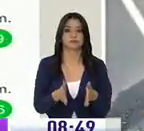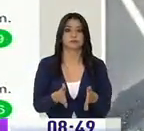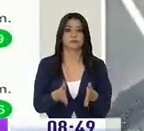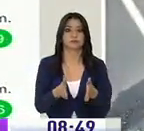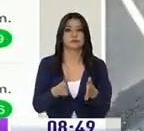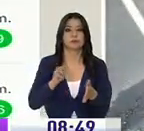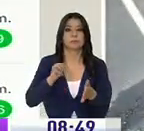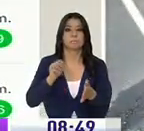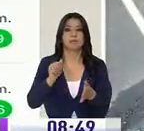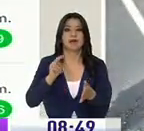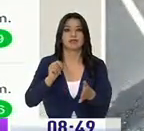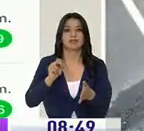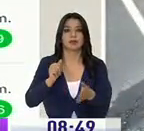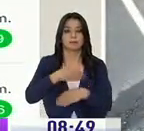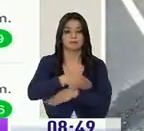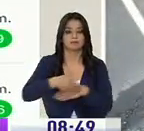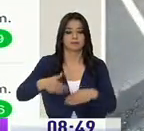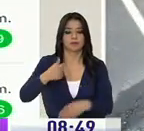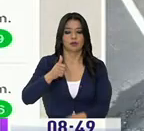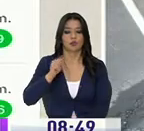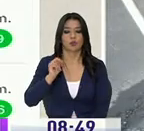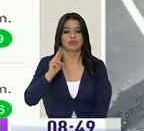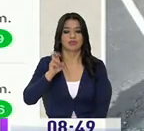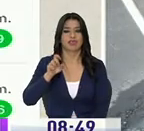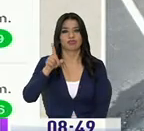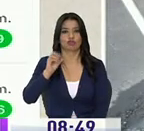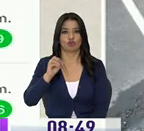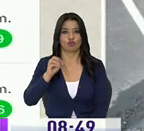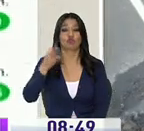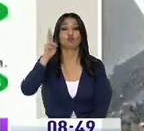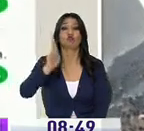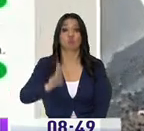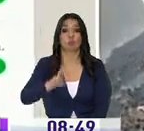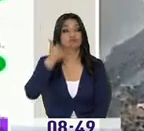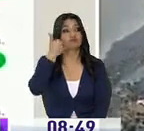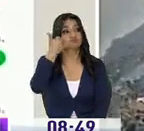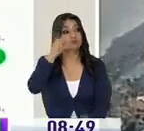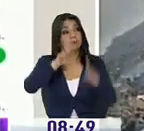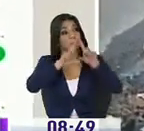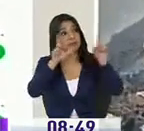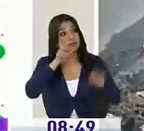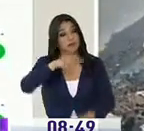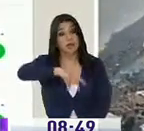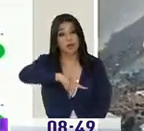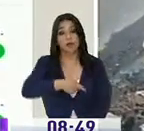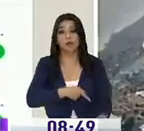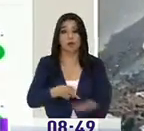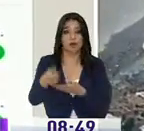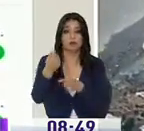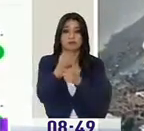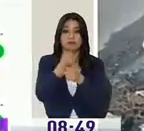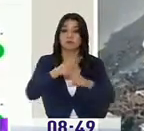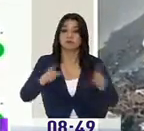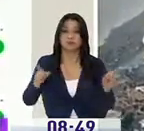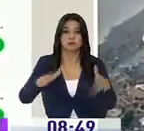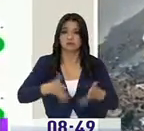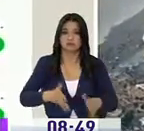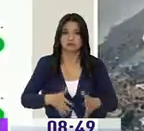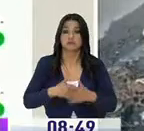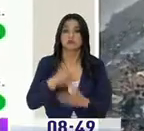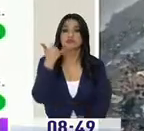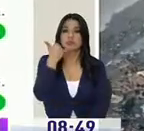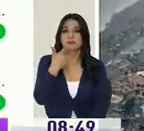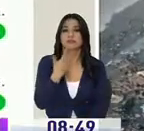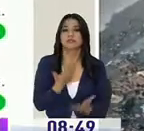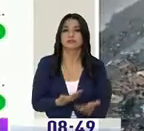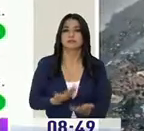La Maná y Guanando, sector Santa Rita del Sur. Hemos llamado al EMAP, nos dan una orden de trabajo y no nos han dado un oído. Nuevamente llamé y me dijo